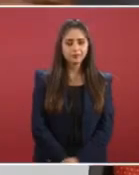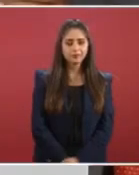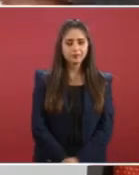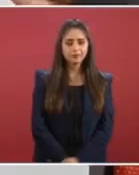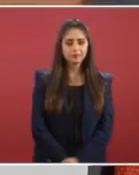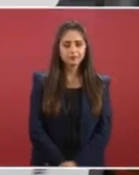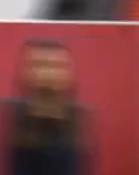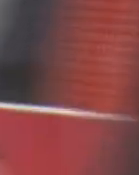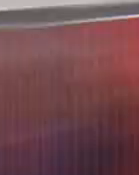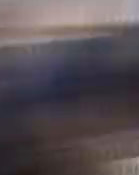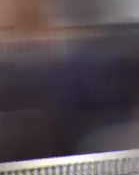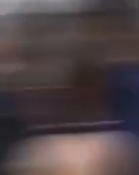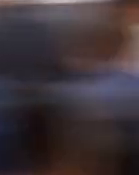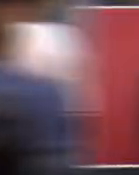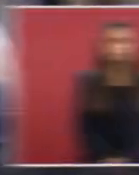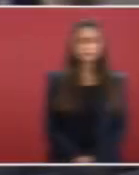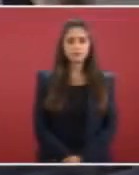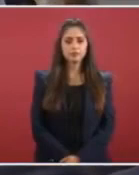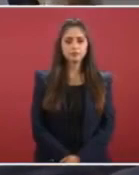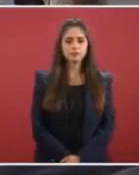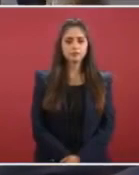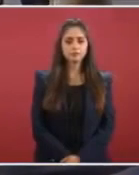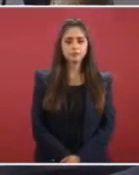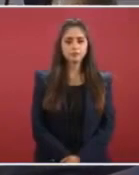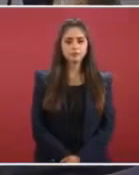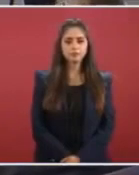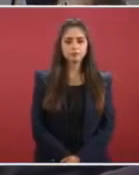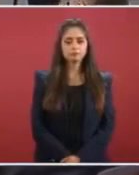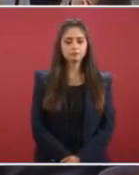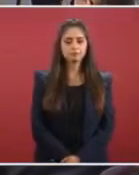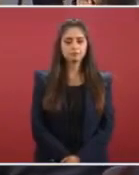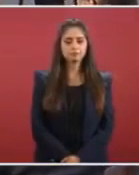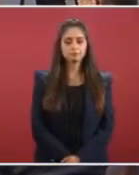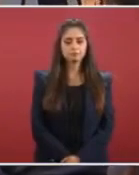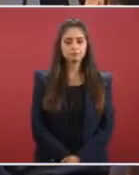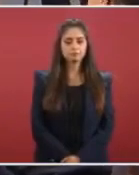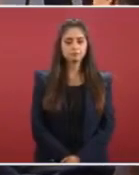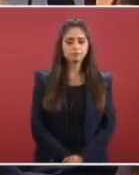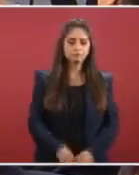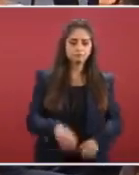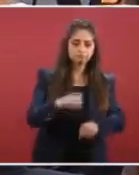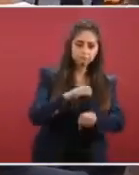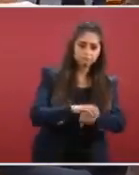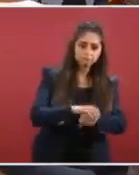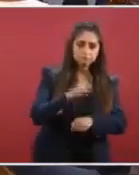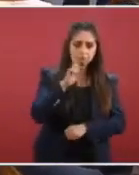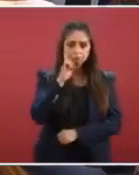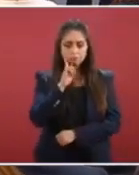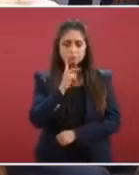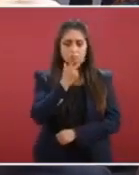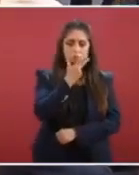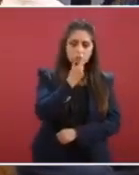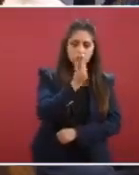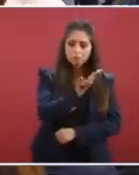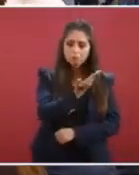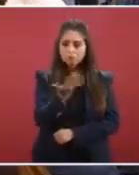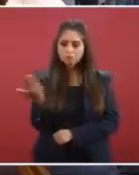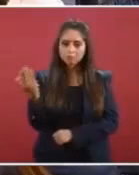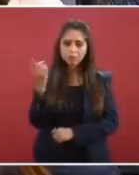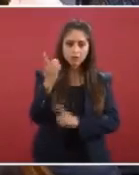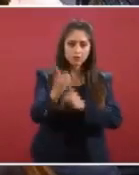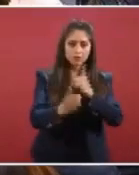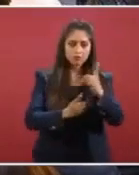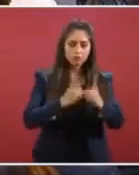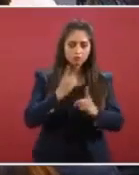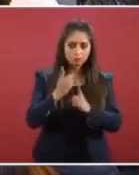Amigas, amigos, deportistas.